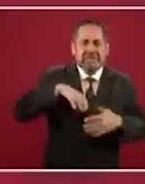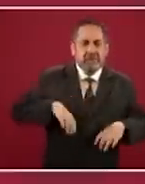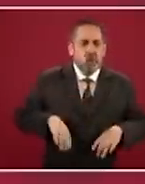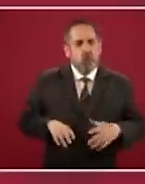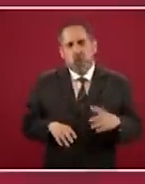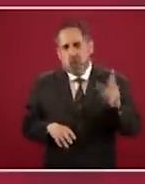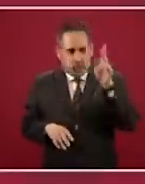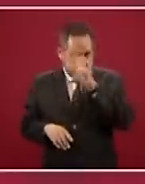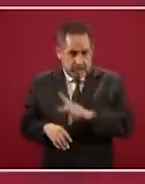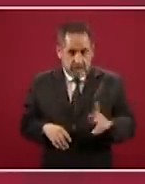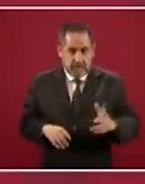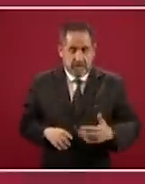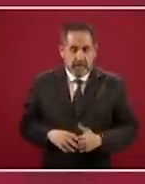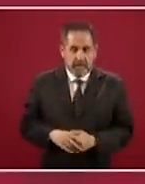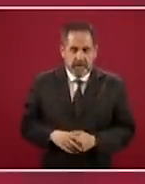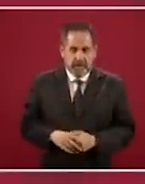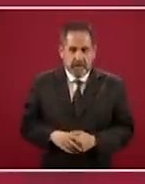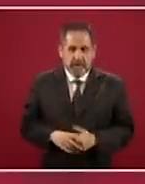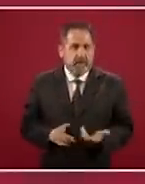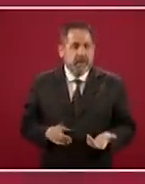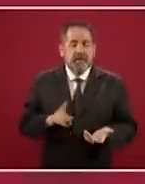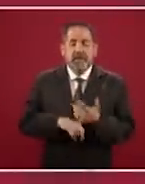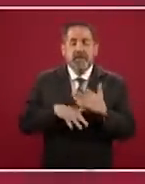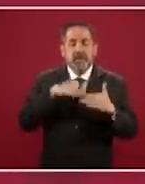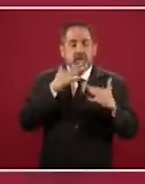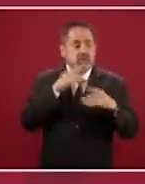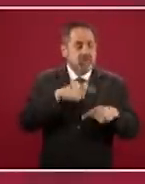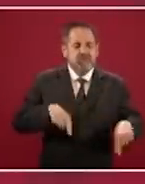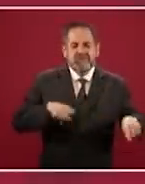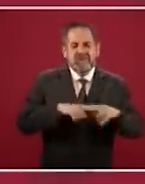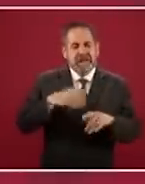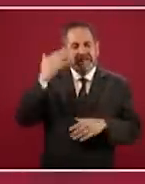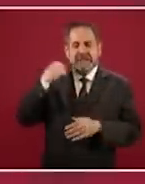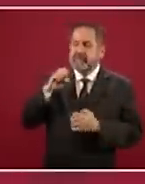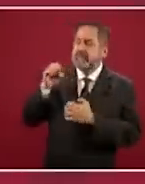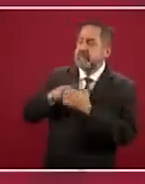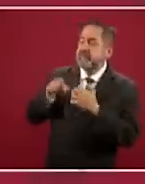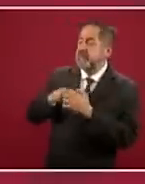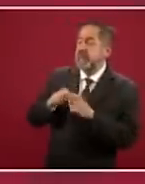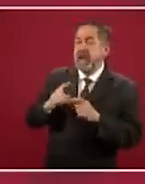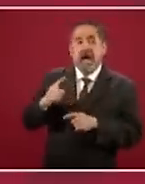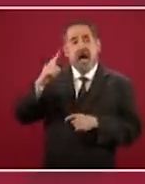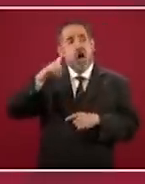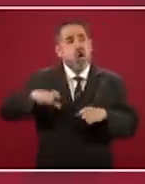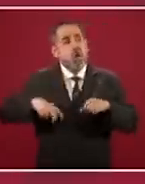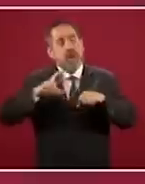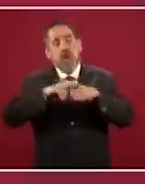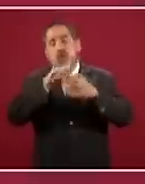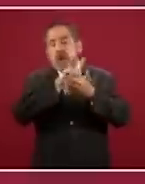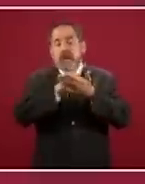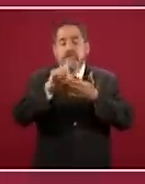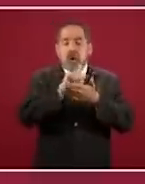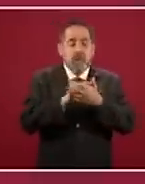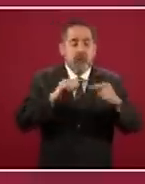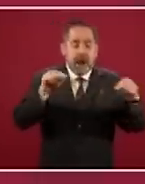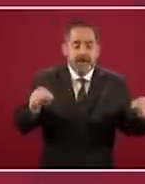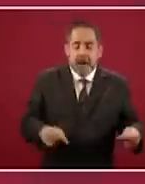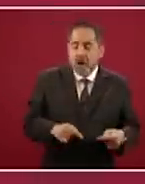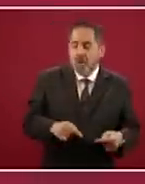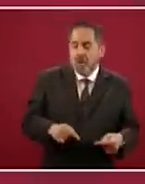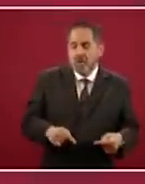Y en el régimen corrupto nos hicieron creer de que el problema